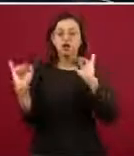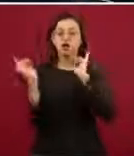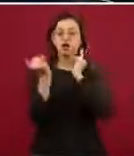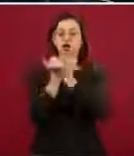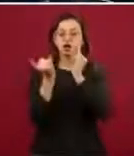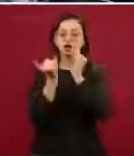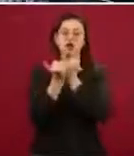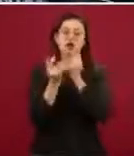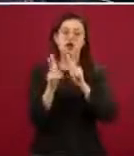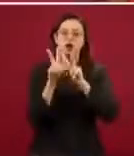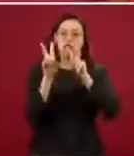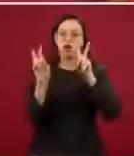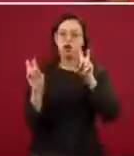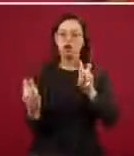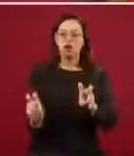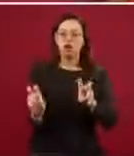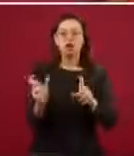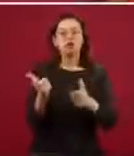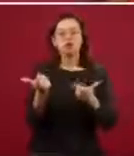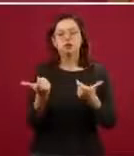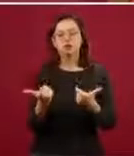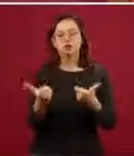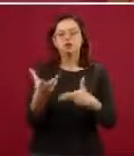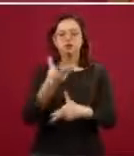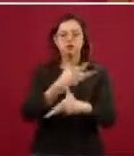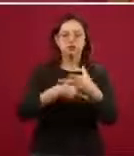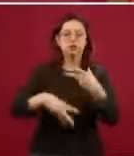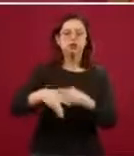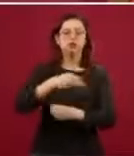tiene que ver con la estabilidad económica y financiera.